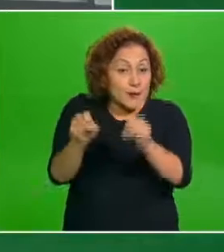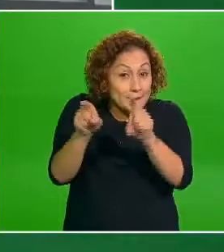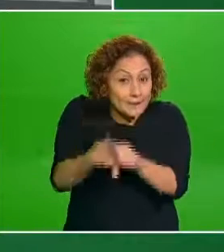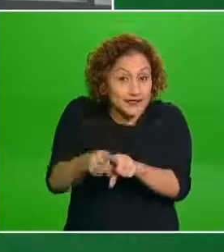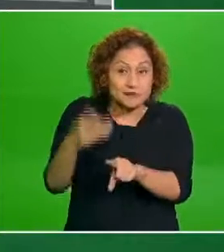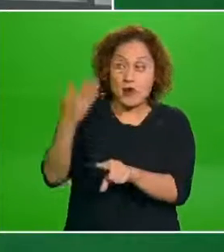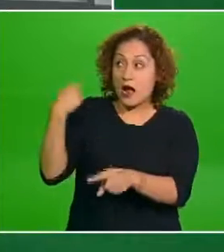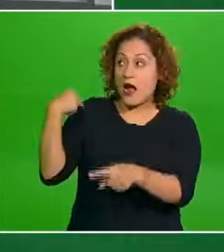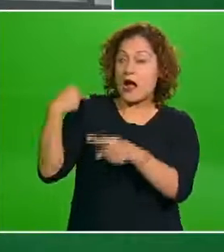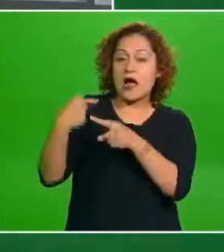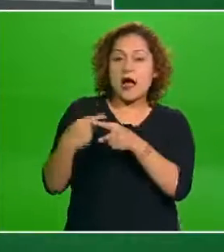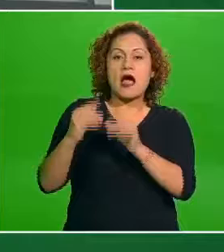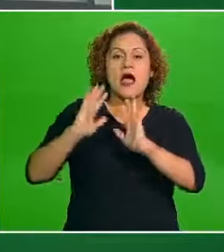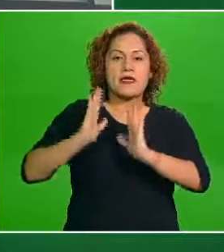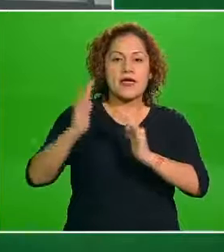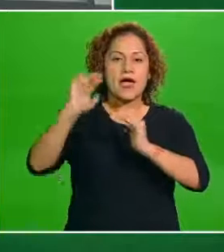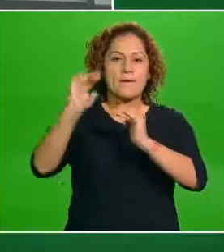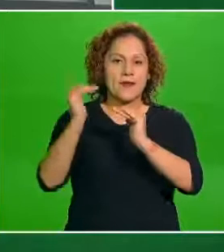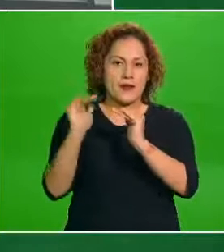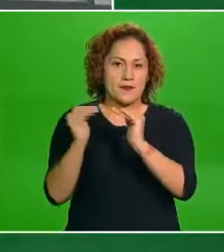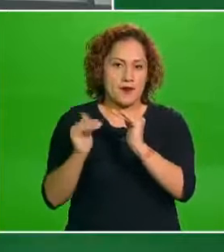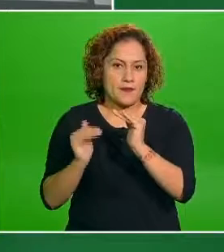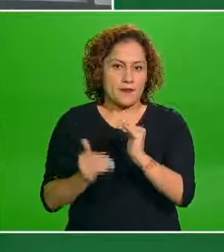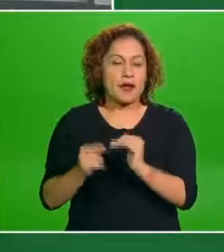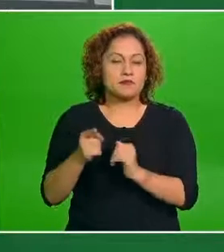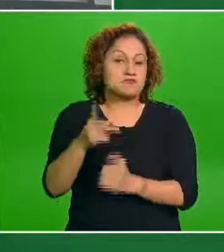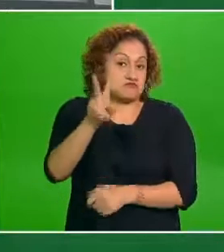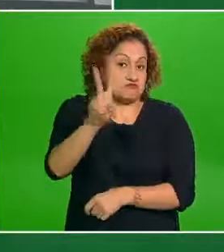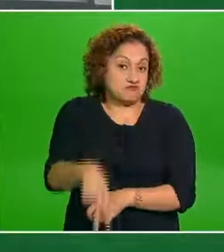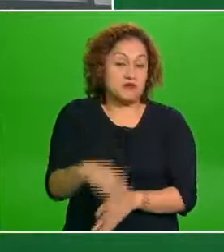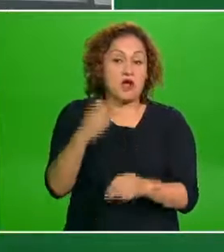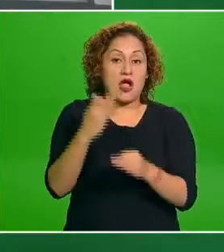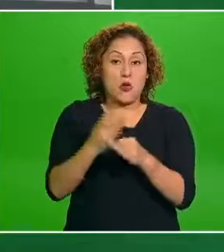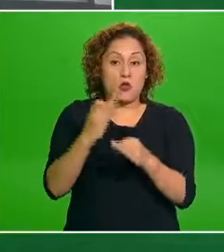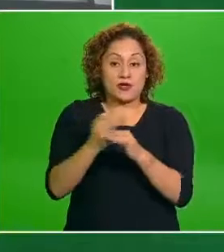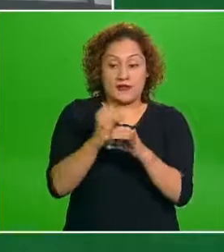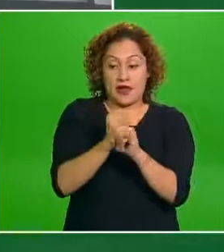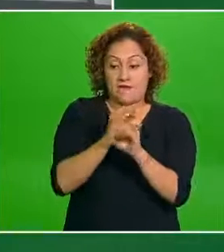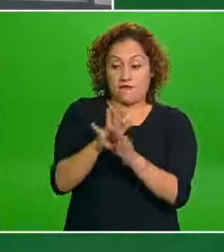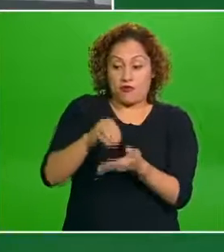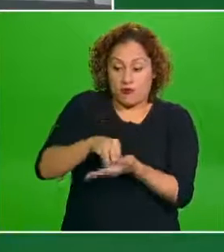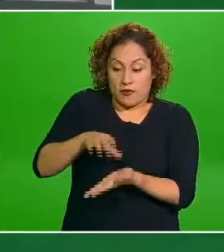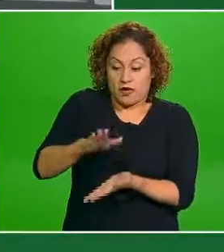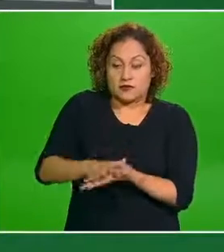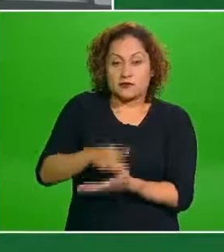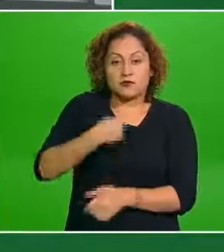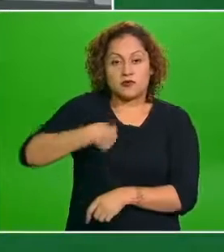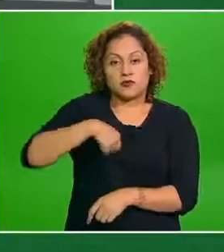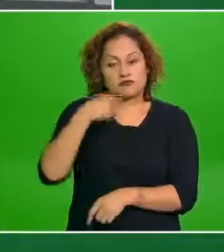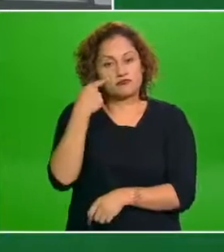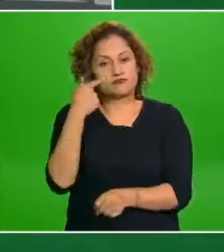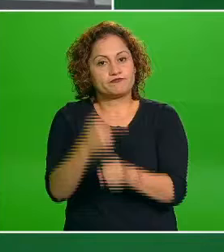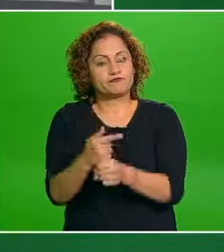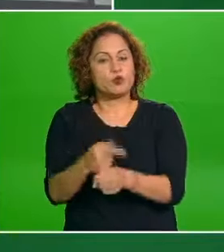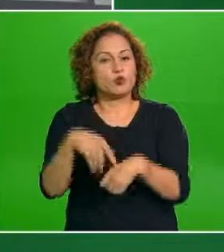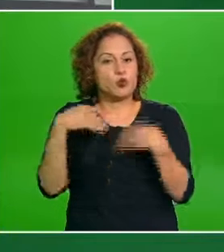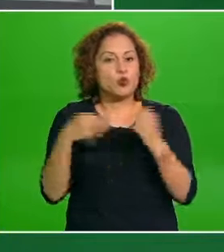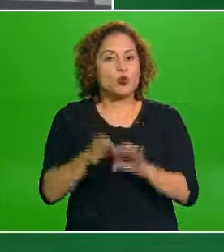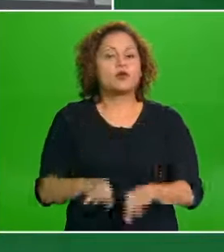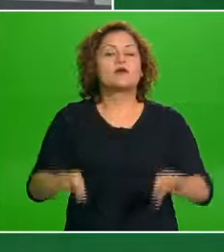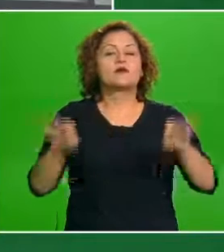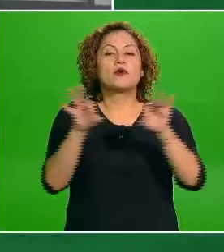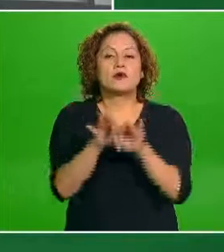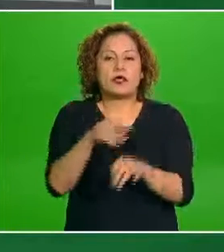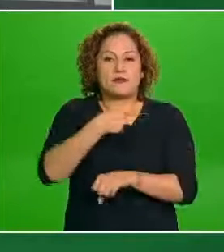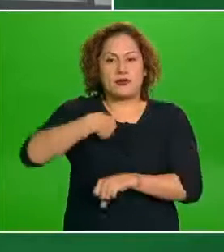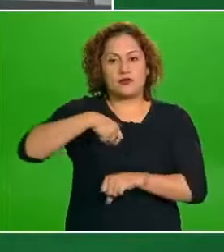positividad. Particularmente les podríamos decir que a nivel técnico esta información nos es sumamente útil, sobre todo no solo cuando la